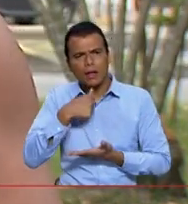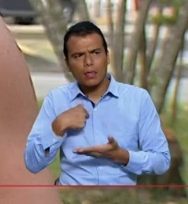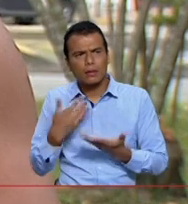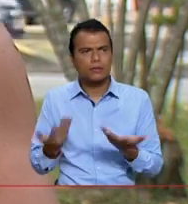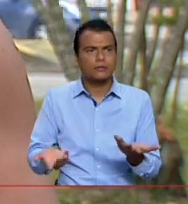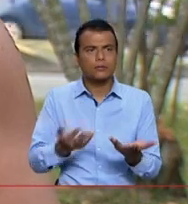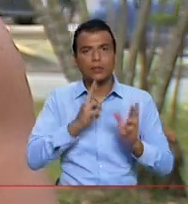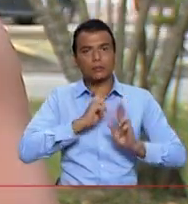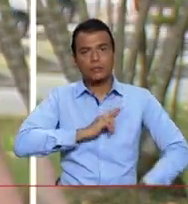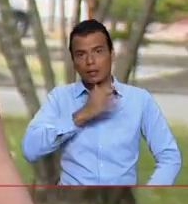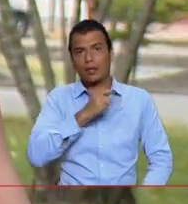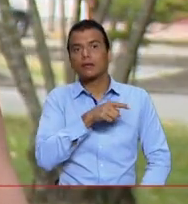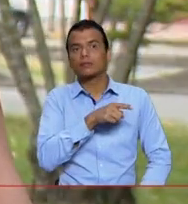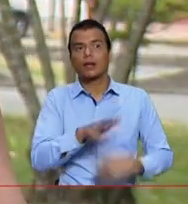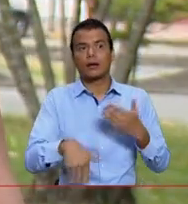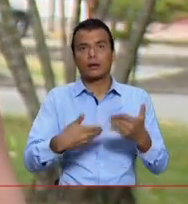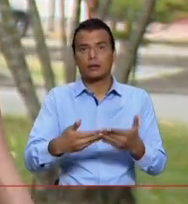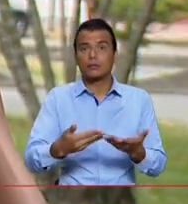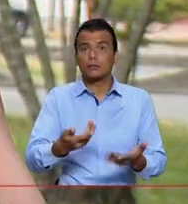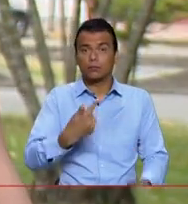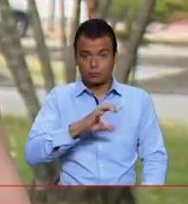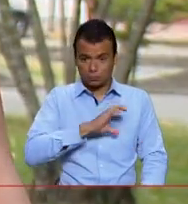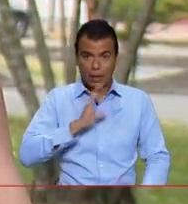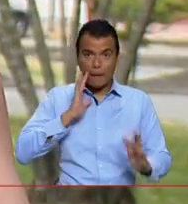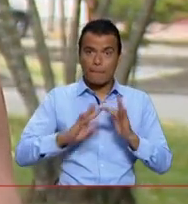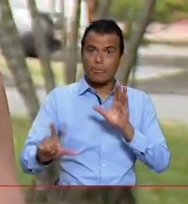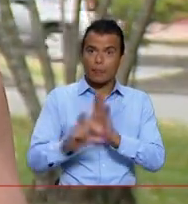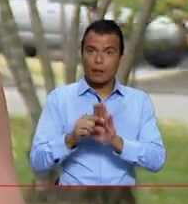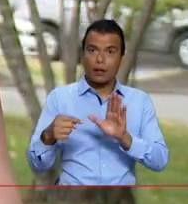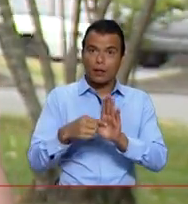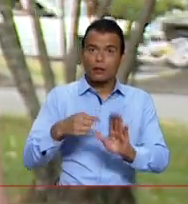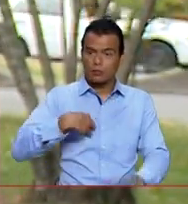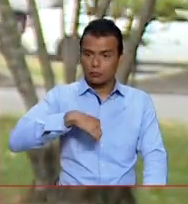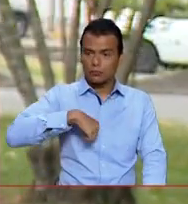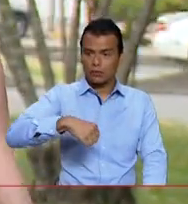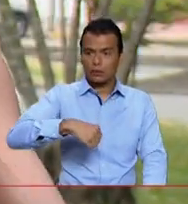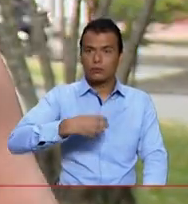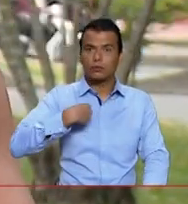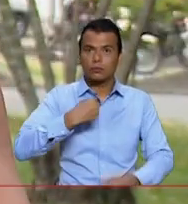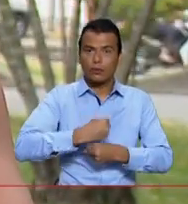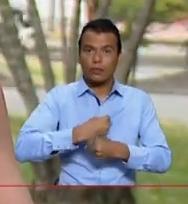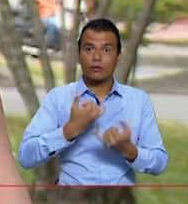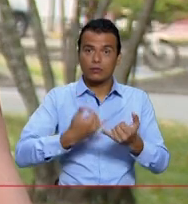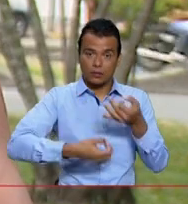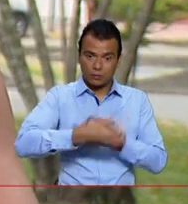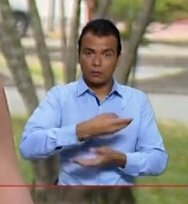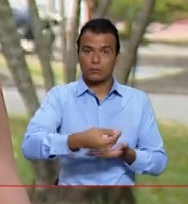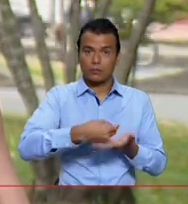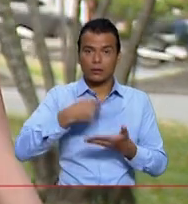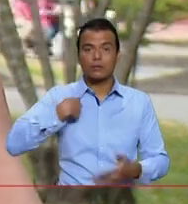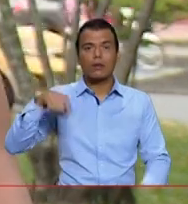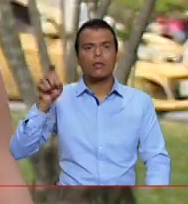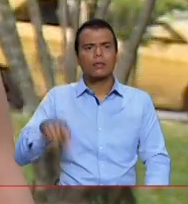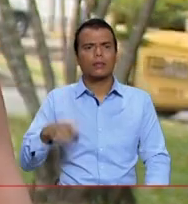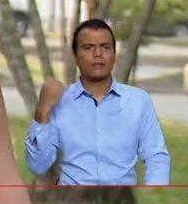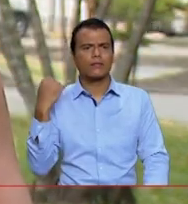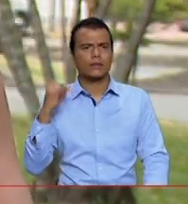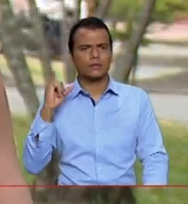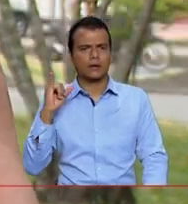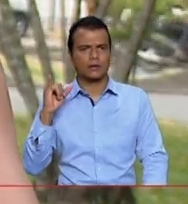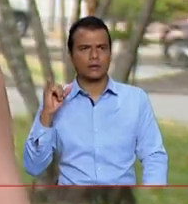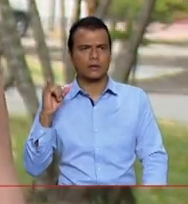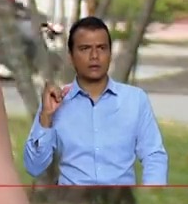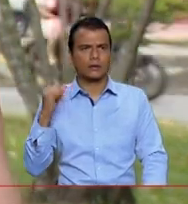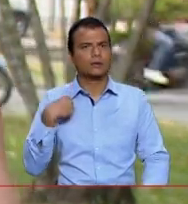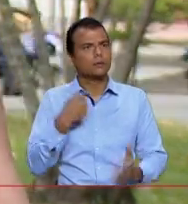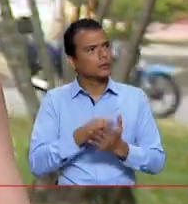ninguno nos da respuesta. Que es nuestro pago, porque así nosotros trabajamos para ustedes, entonces ustedes nos contribuyen a nosotros con nuestro pago y no estaríamos molestándolos aquí.